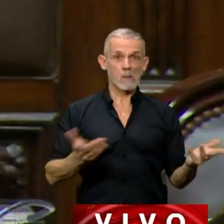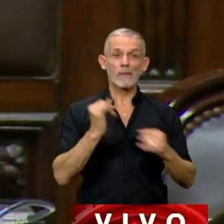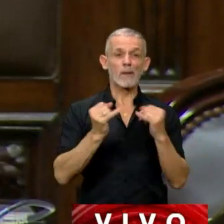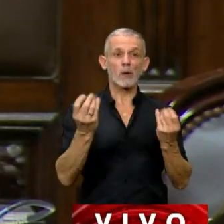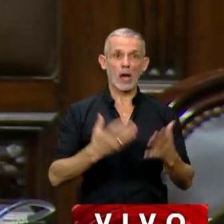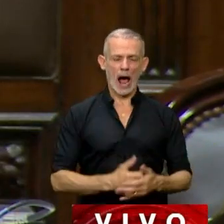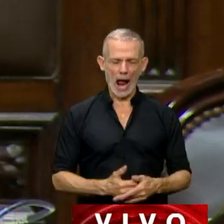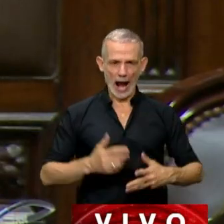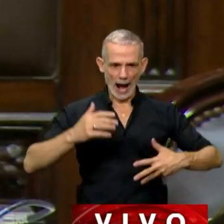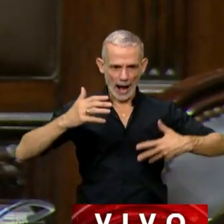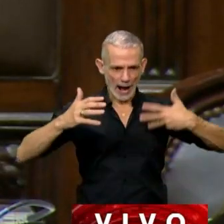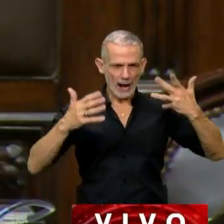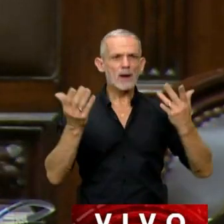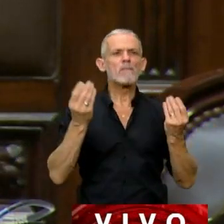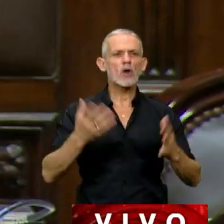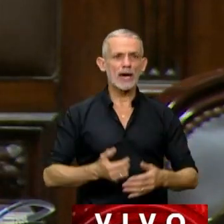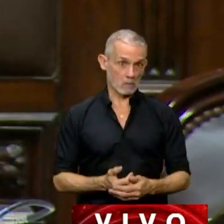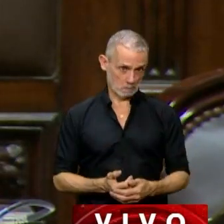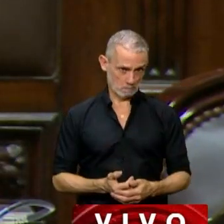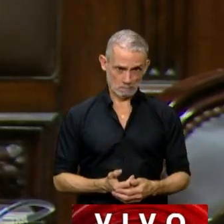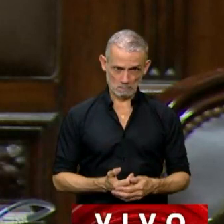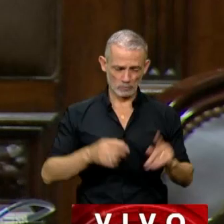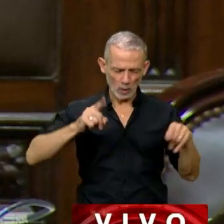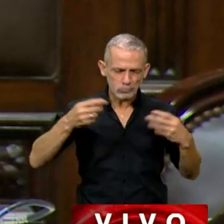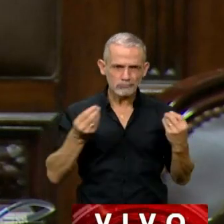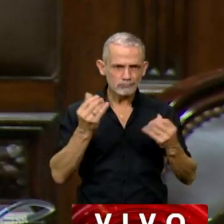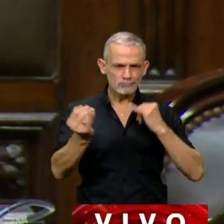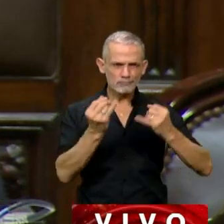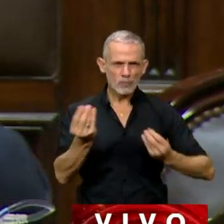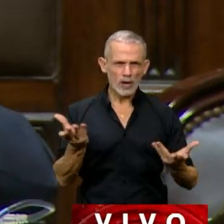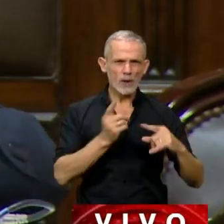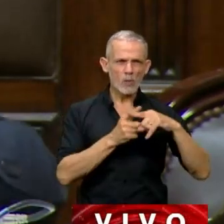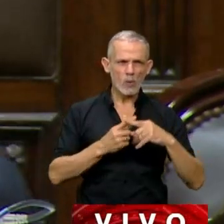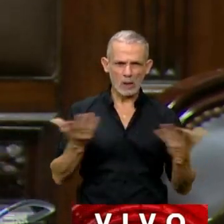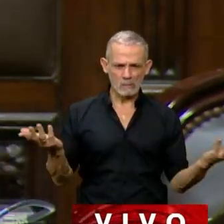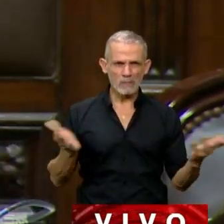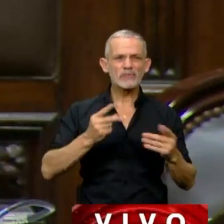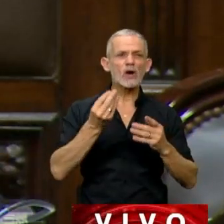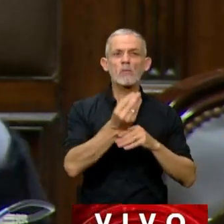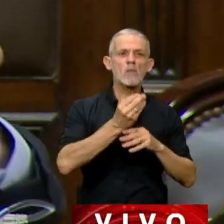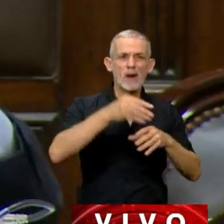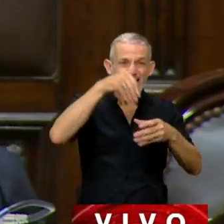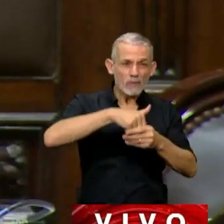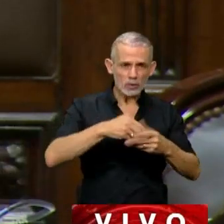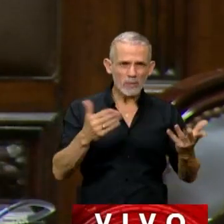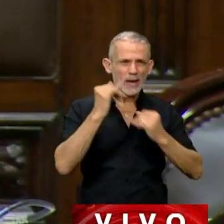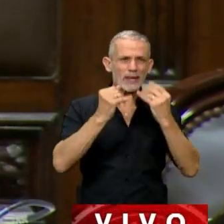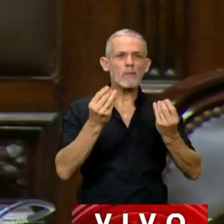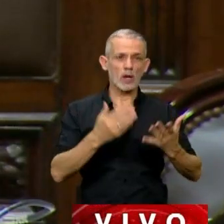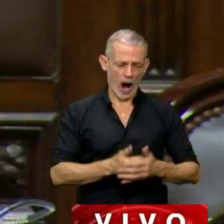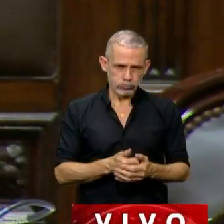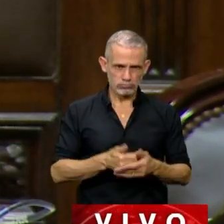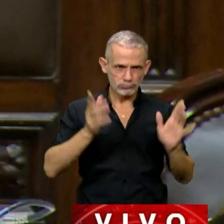explicar racionalmente a qué parámetro respondía. No hubo ningún concejal que la votó que lo pudiera explicar